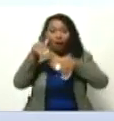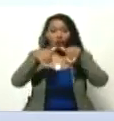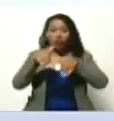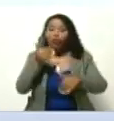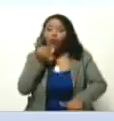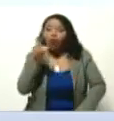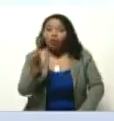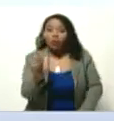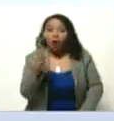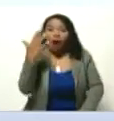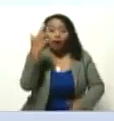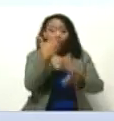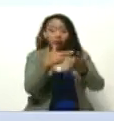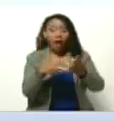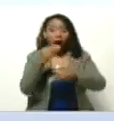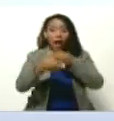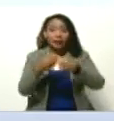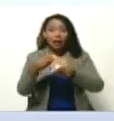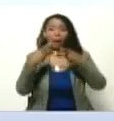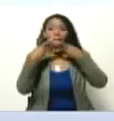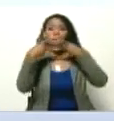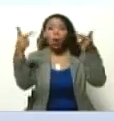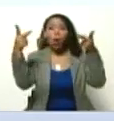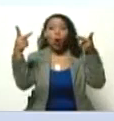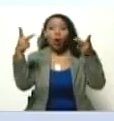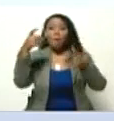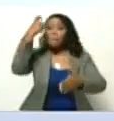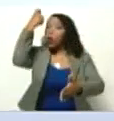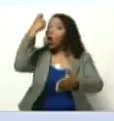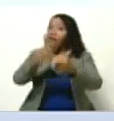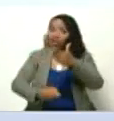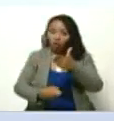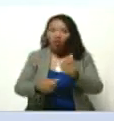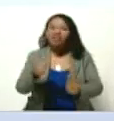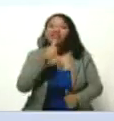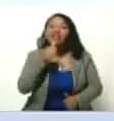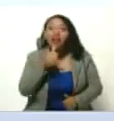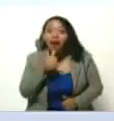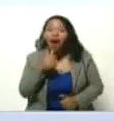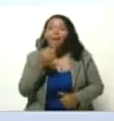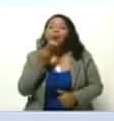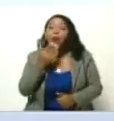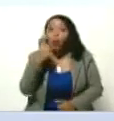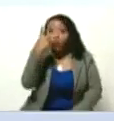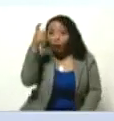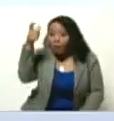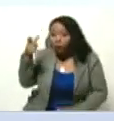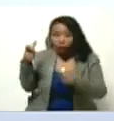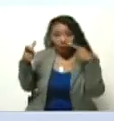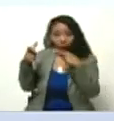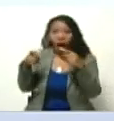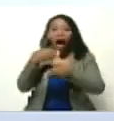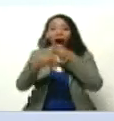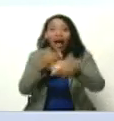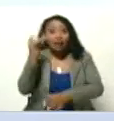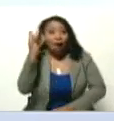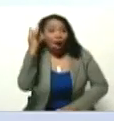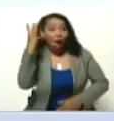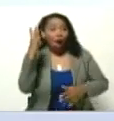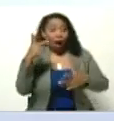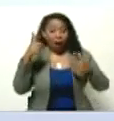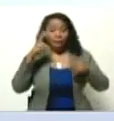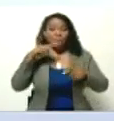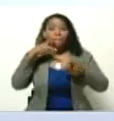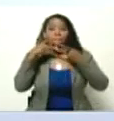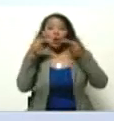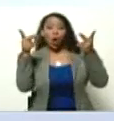tenga algún recurso para hacer esto. Absolutamente prohibida. Quien incurra en esta actividad y sea